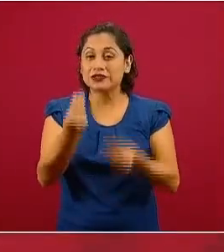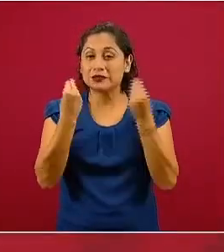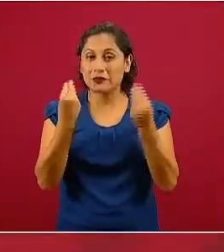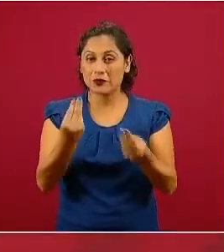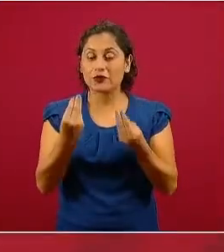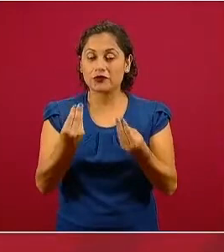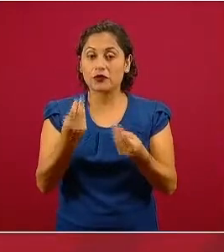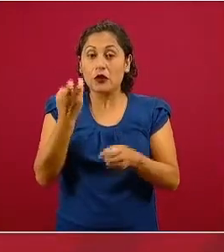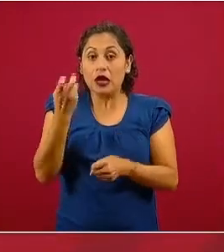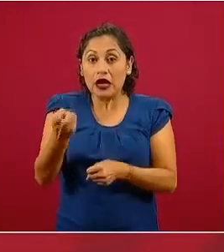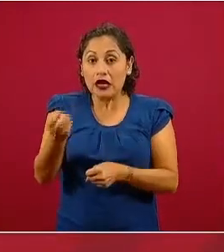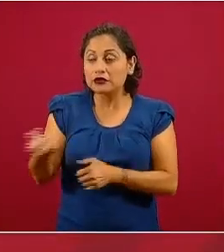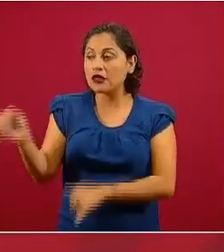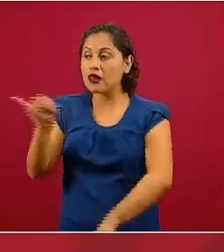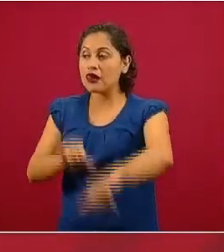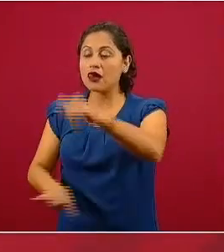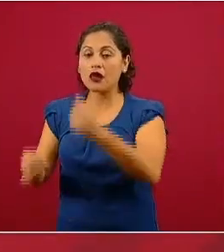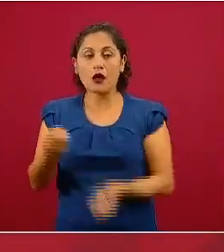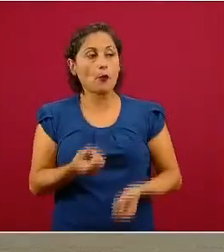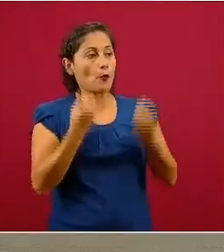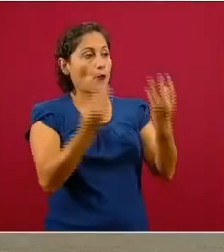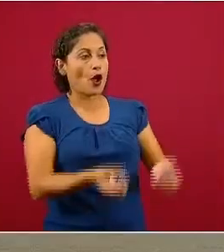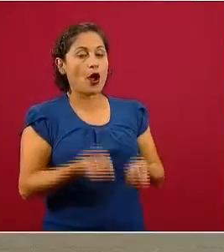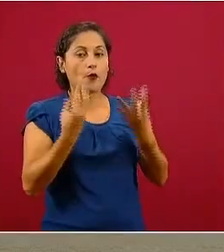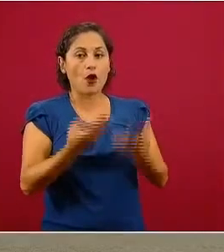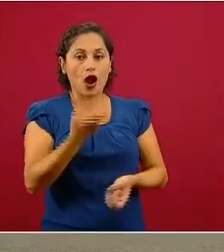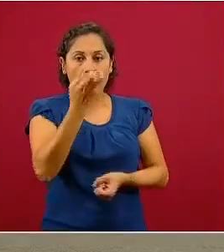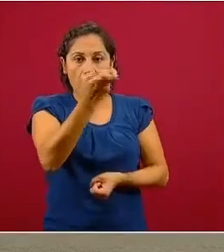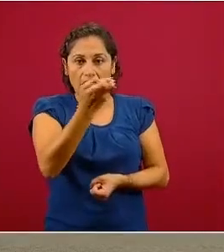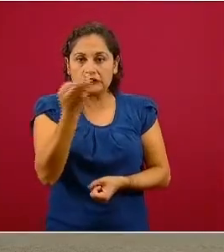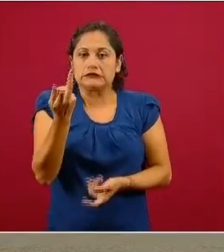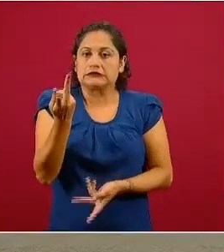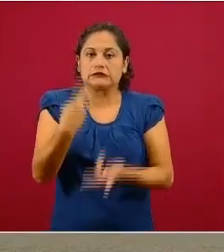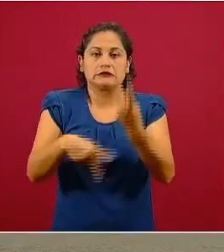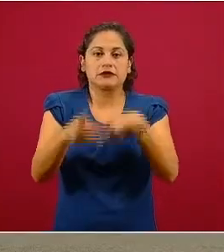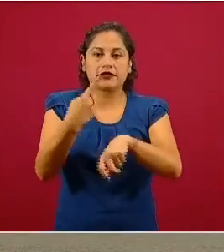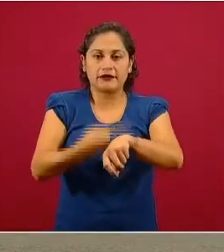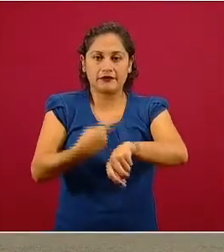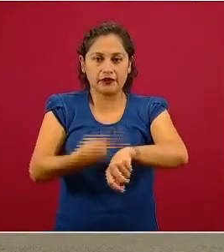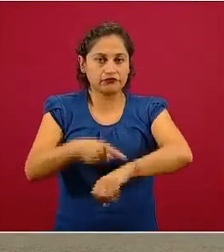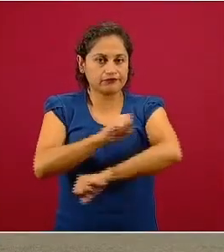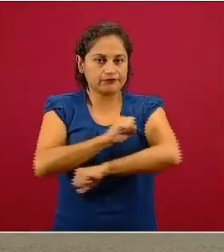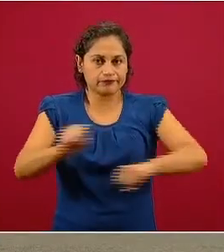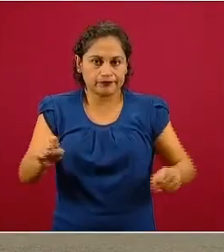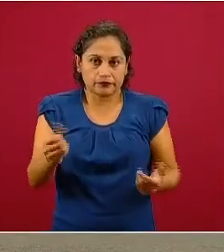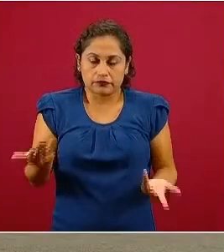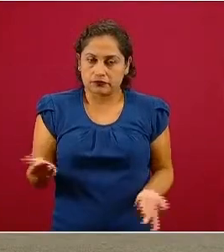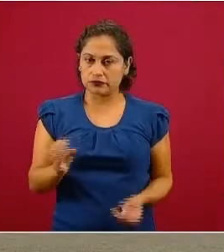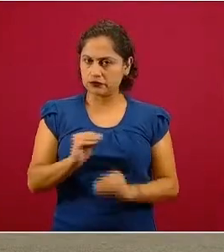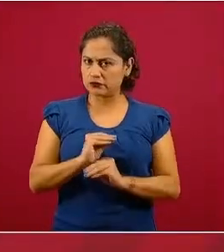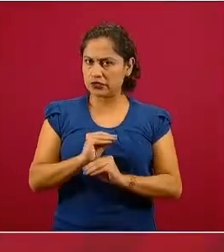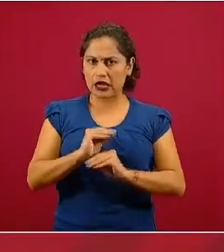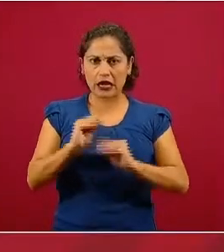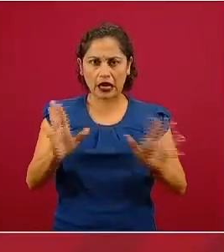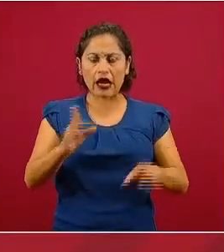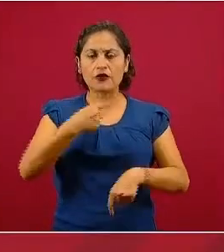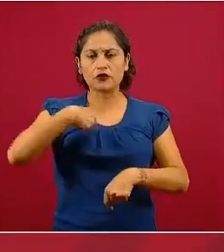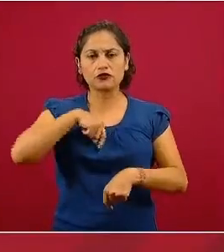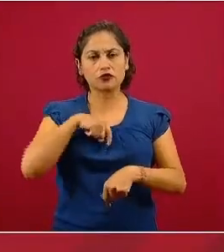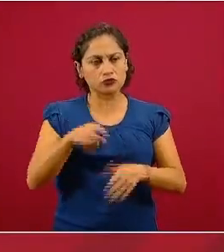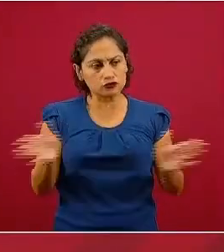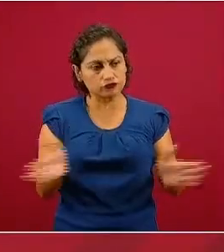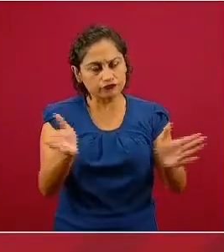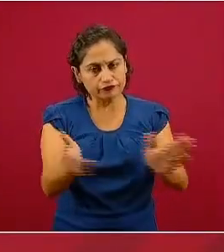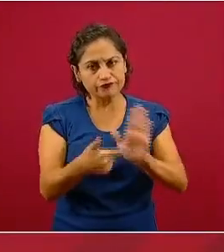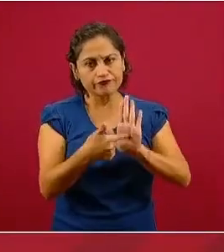motor poderosísimo de la epidemia de obesidad. Entonces, sí, claro que vamos a emprender una campaña de educación nutricional, pero no es